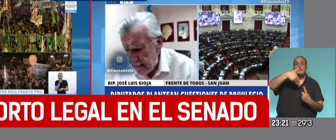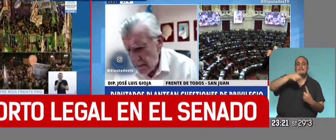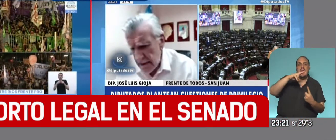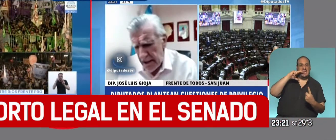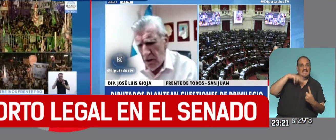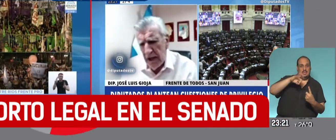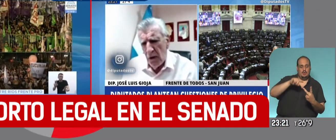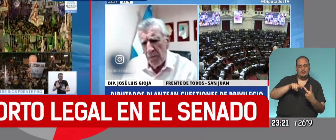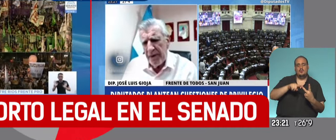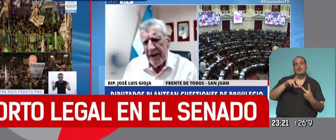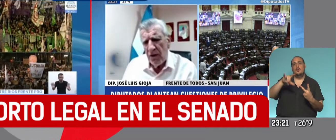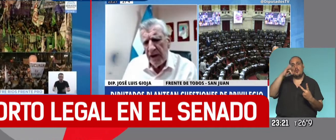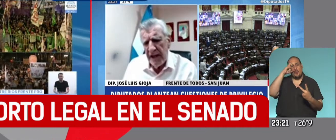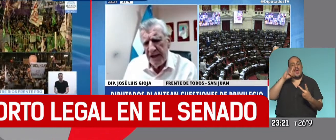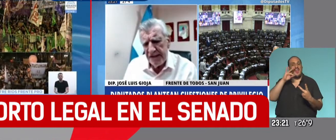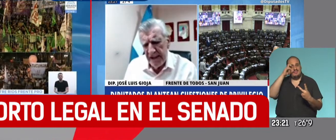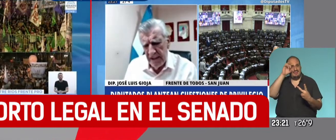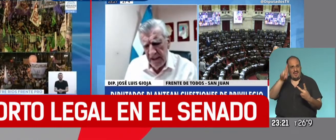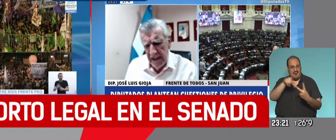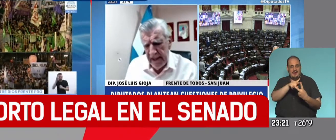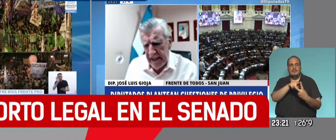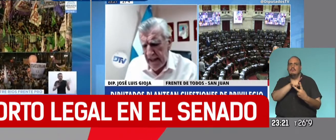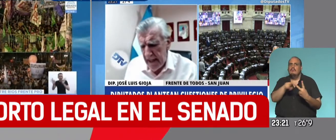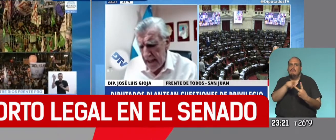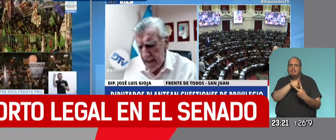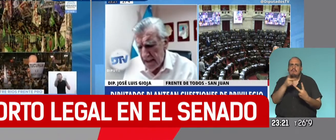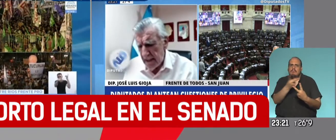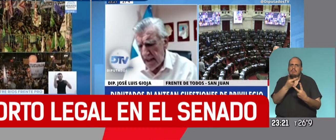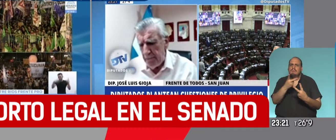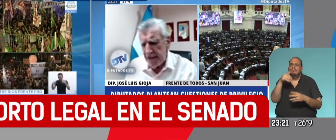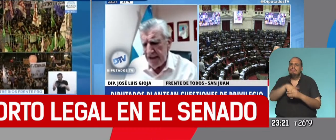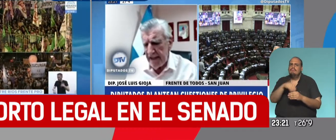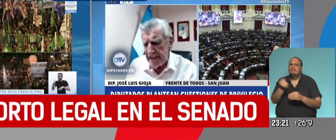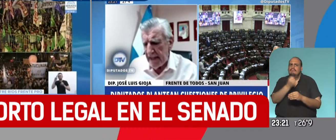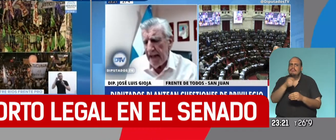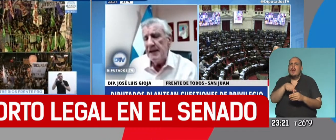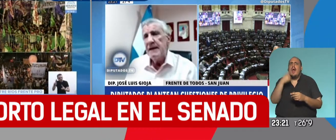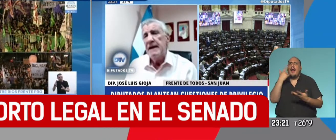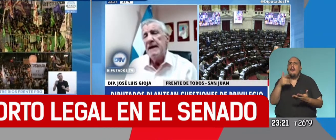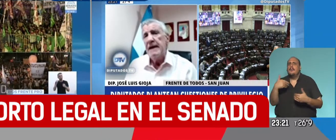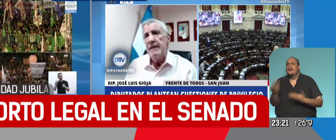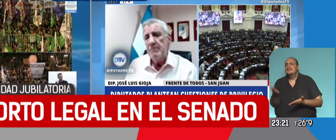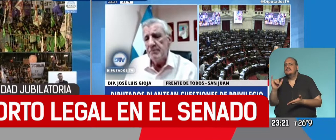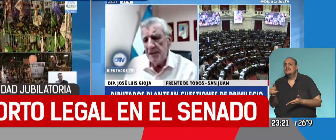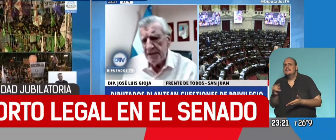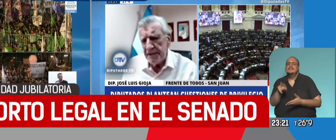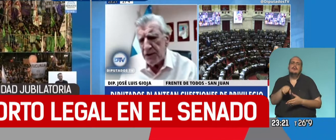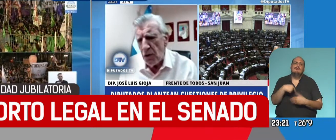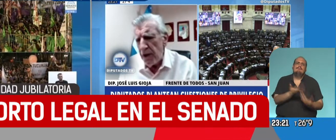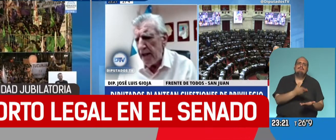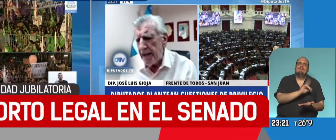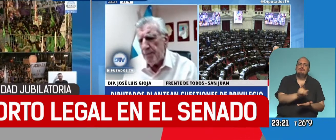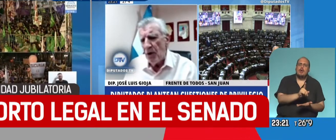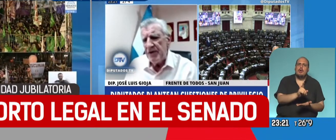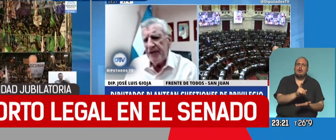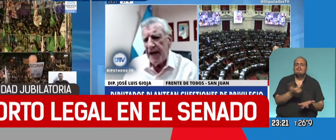Cuéllar, dos personas cuyos votos son claves para terminar de ver cómo viene la tendencia, si sigue sumándose votos a favor de la interrupción voluntaria